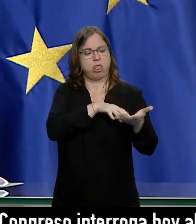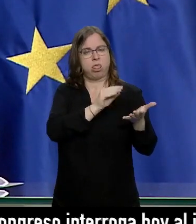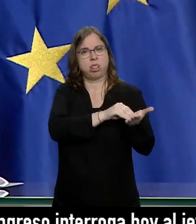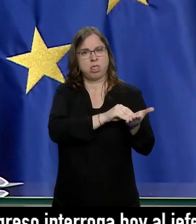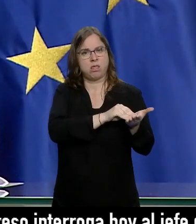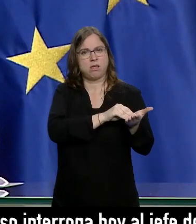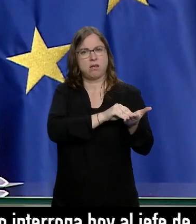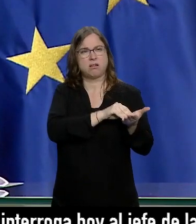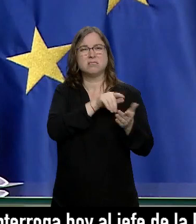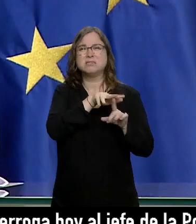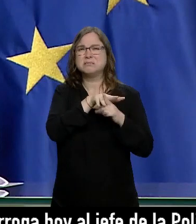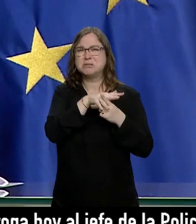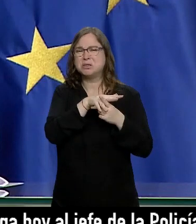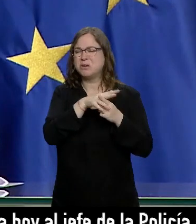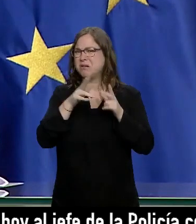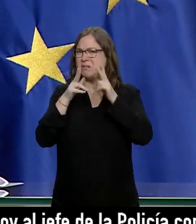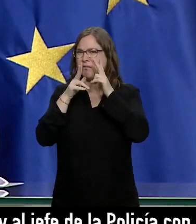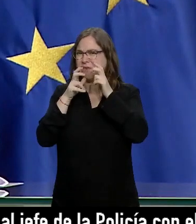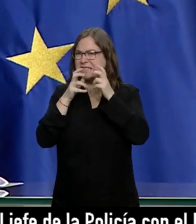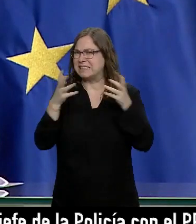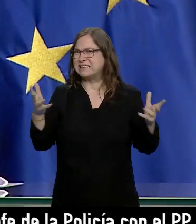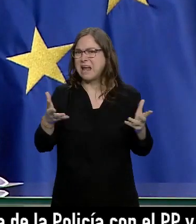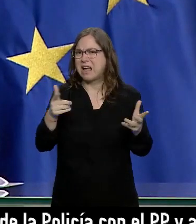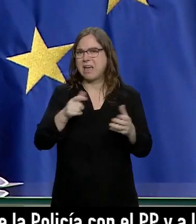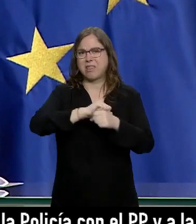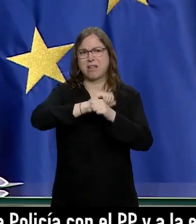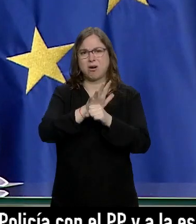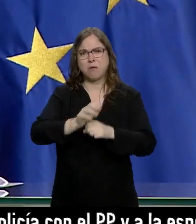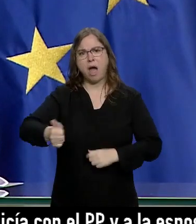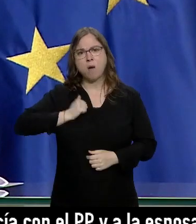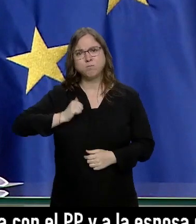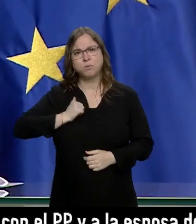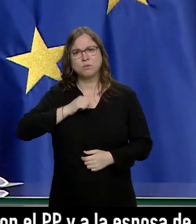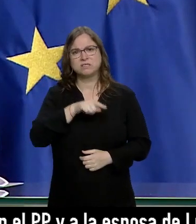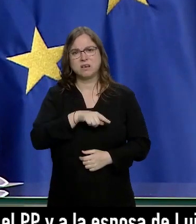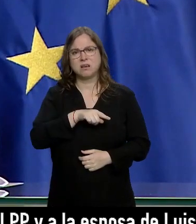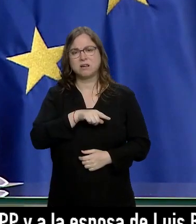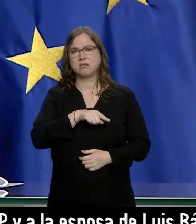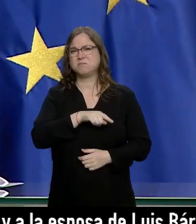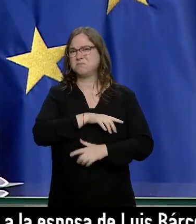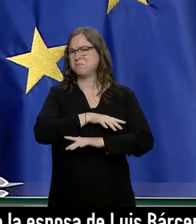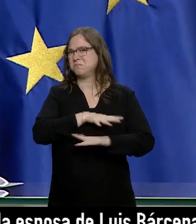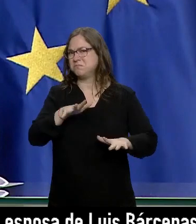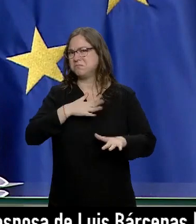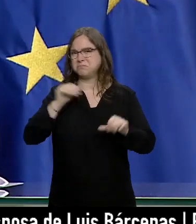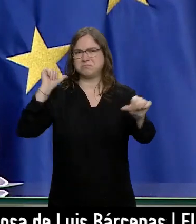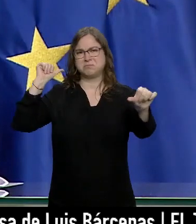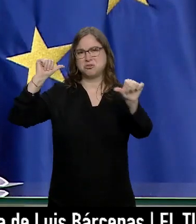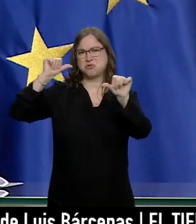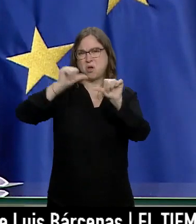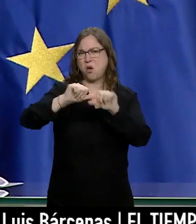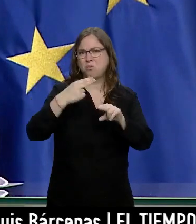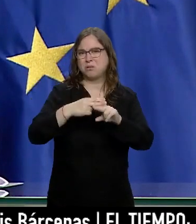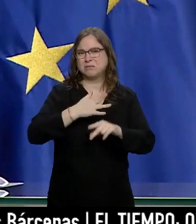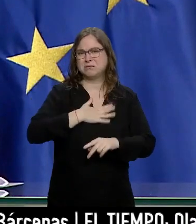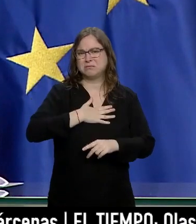de esta tragedia para tantas familias de nuestra comunidad, es probablemente, en mis años dedicados a este oficio,